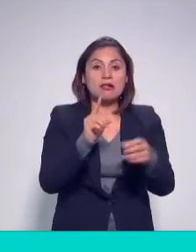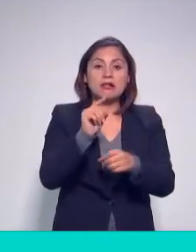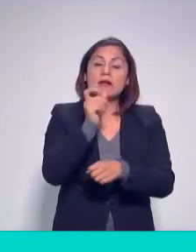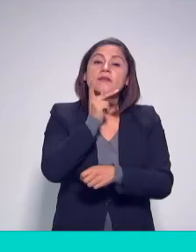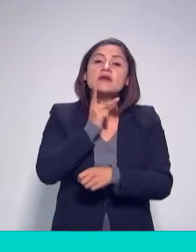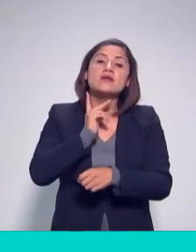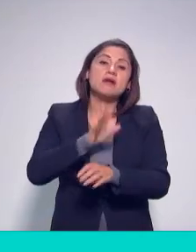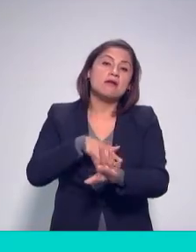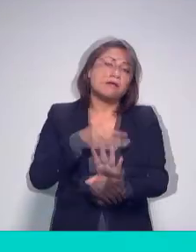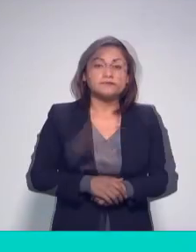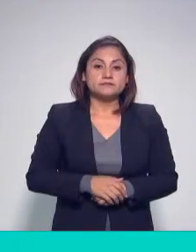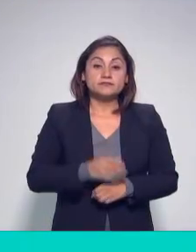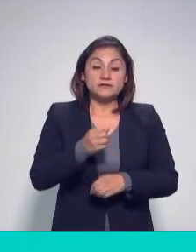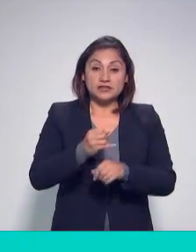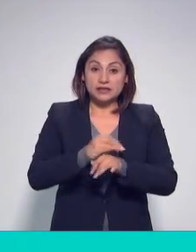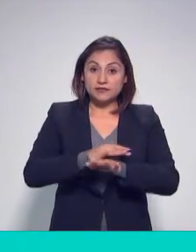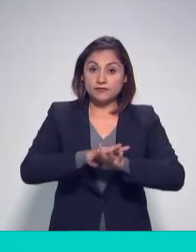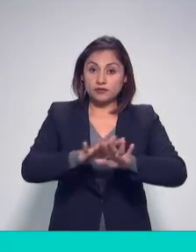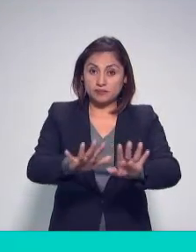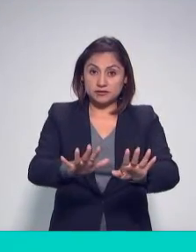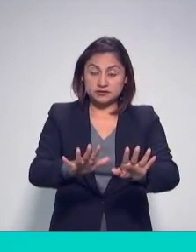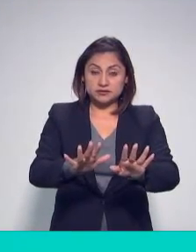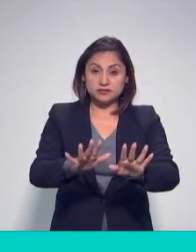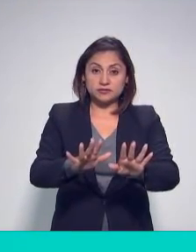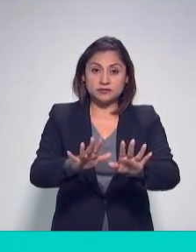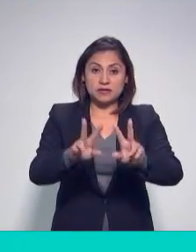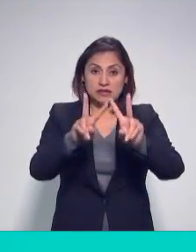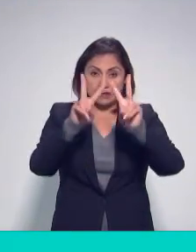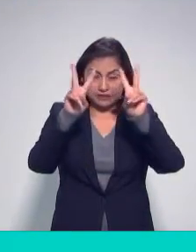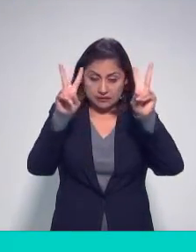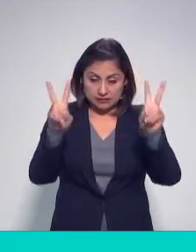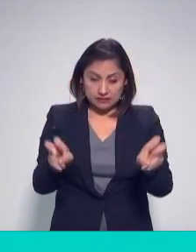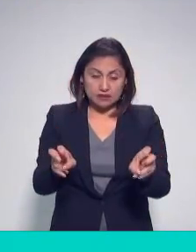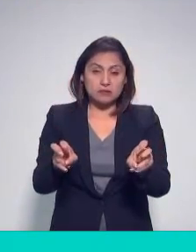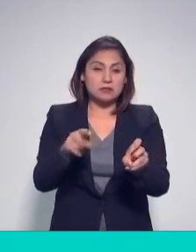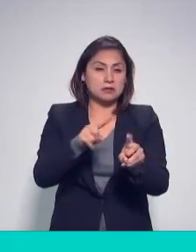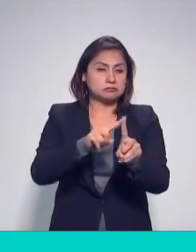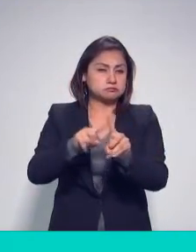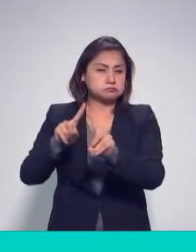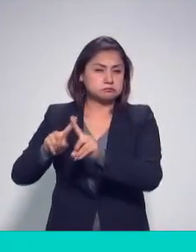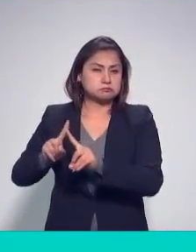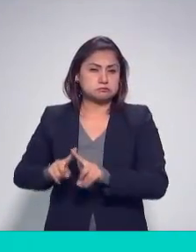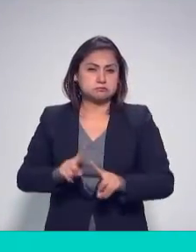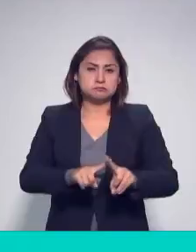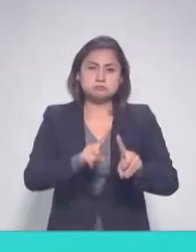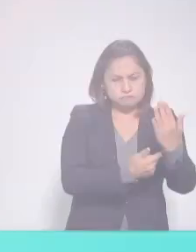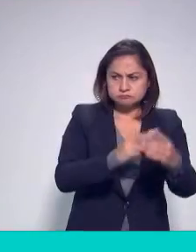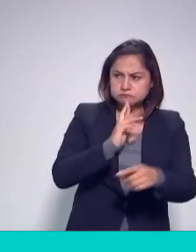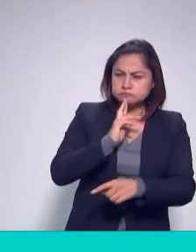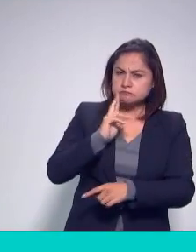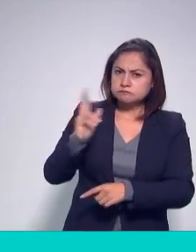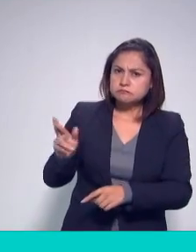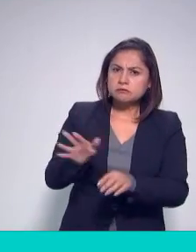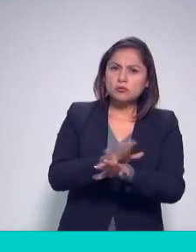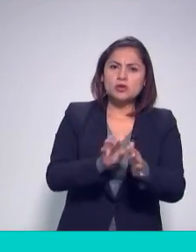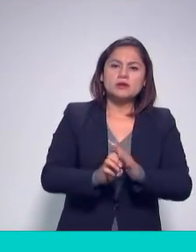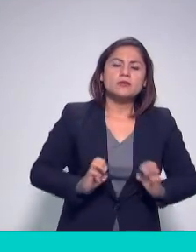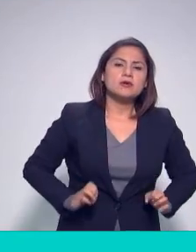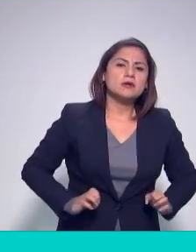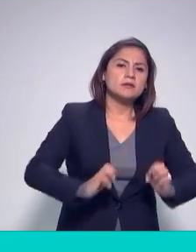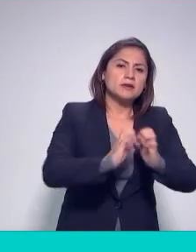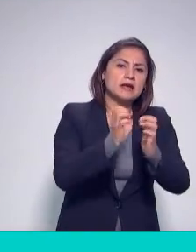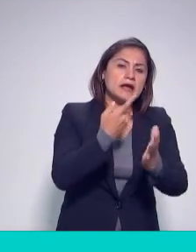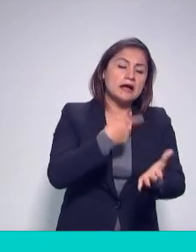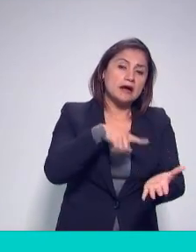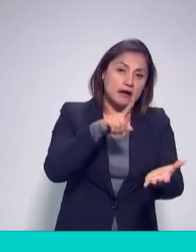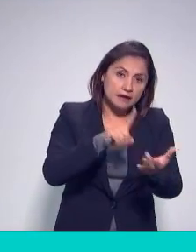respondió que las áreas técnicas que comprenden la Subdirección de Transporte no poseen un formato de reporte de indicios de toma clandestina. Y el Estatuto Orgánico de